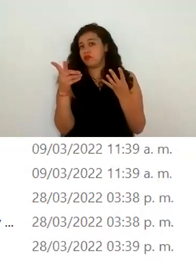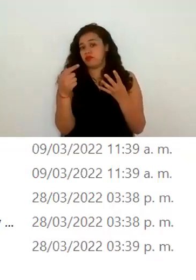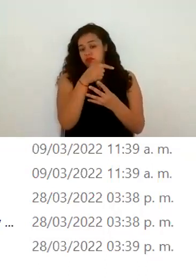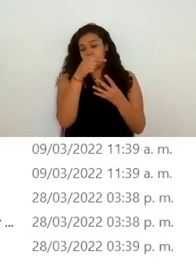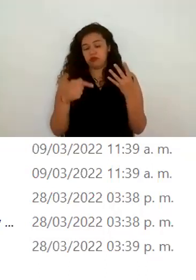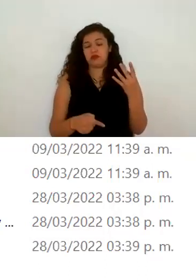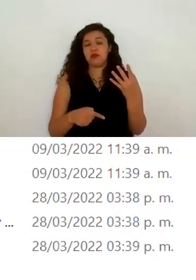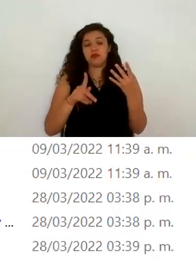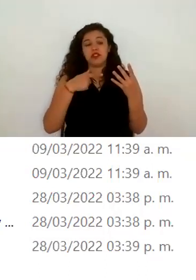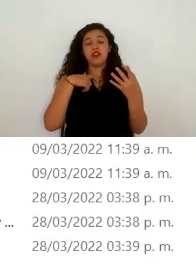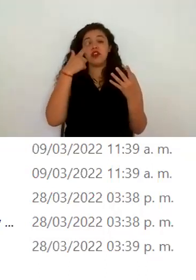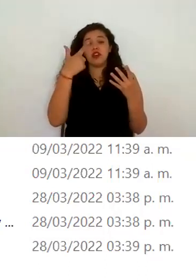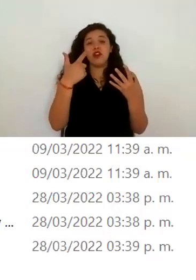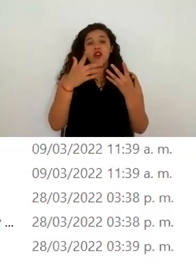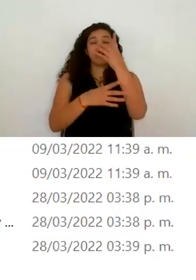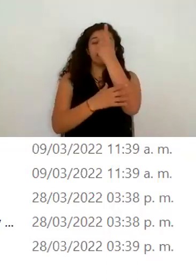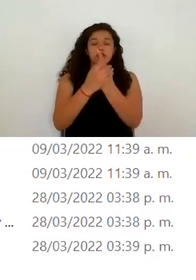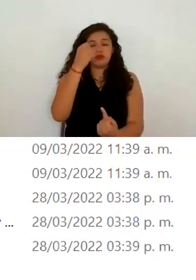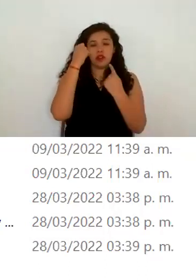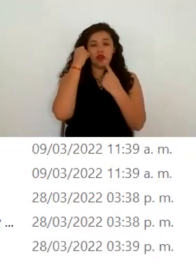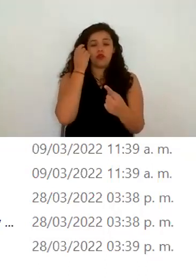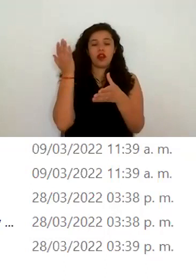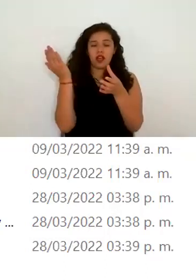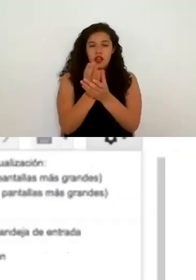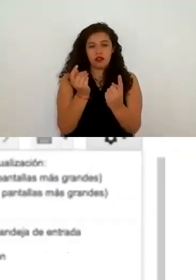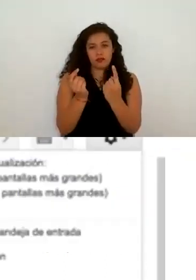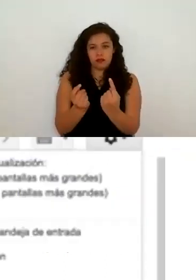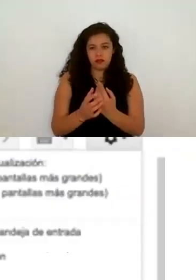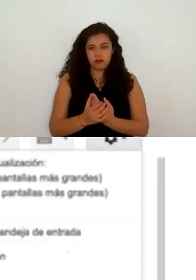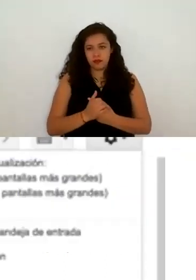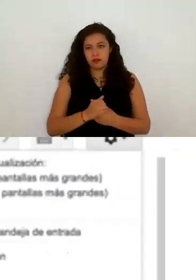lo tenemos clasificado de acuerdo al asunto.